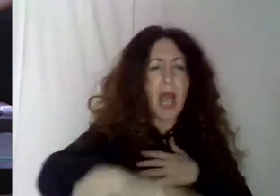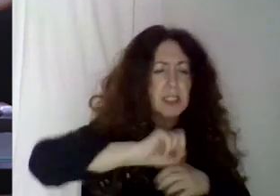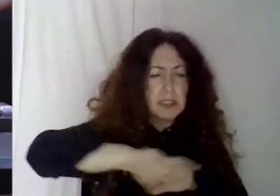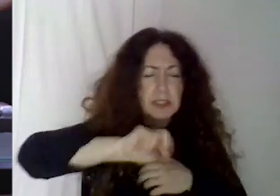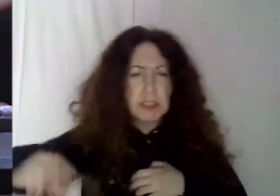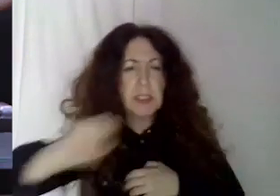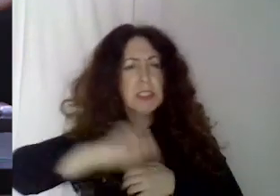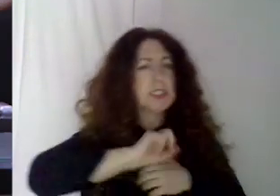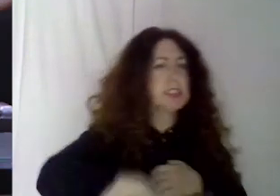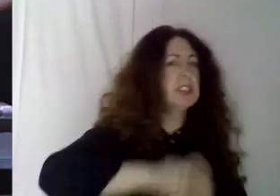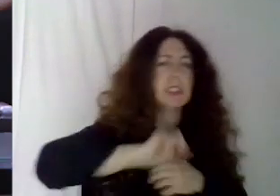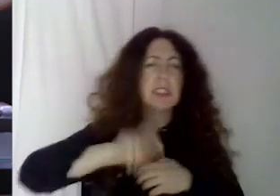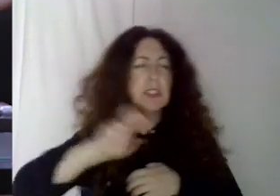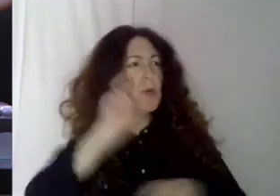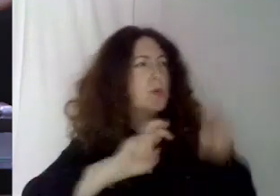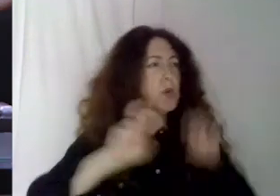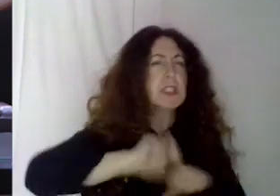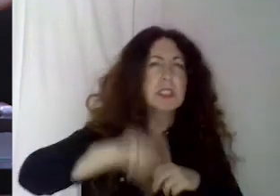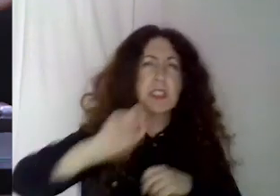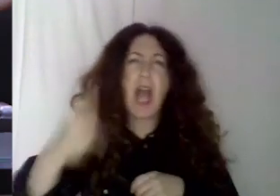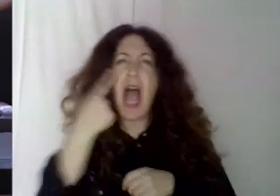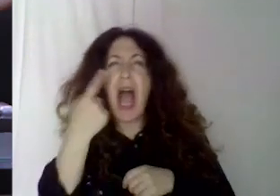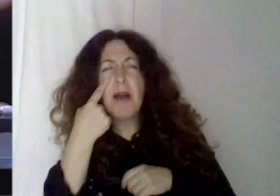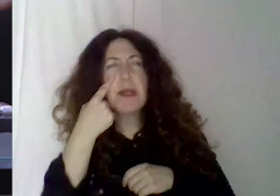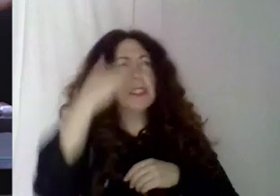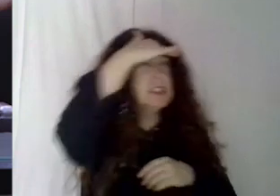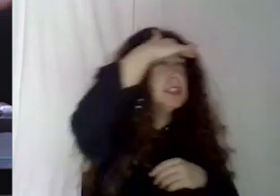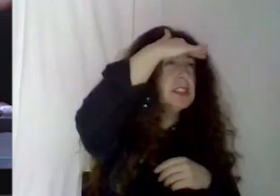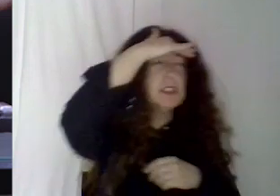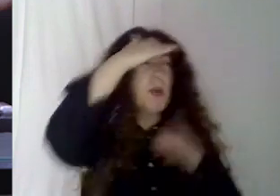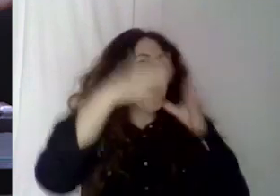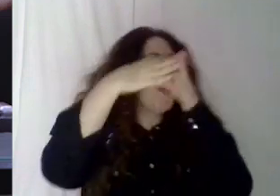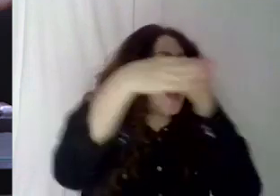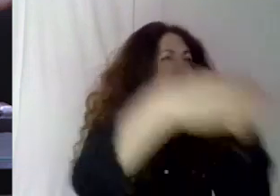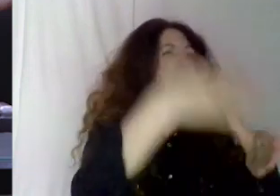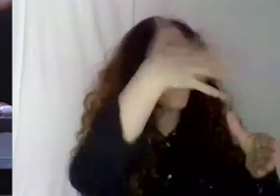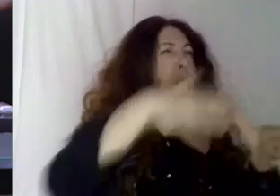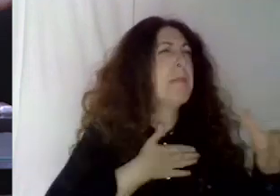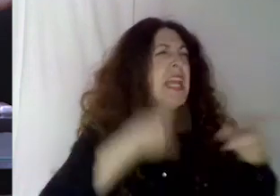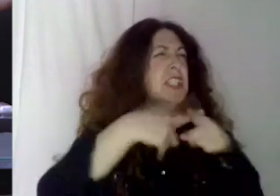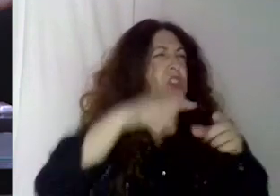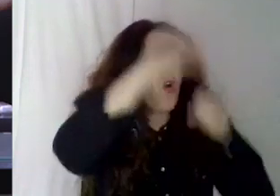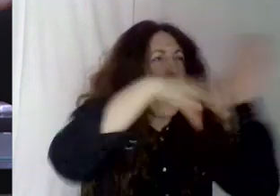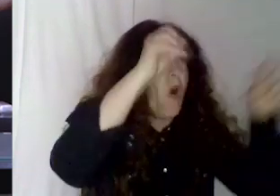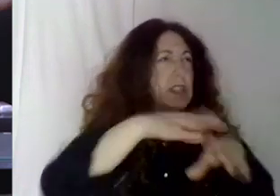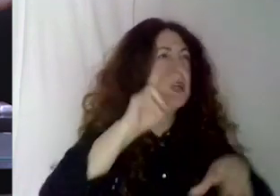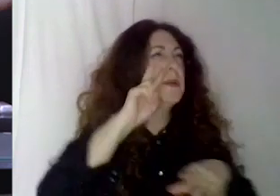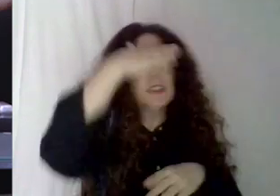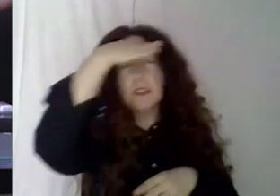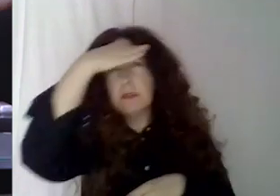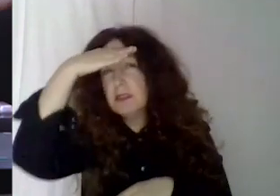del creador que sabe que esa capacidad de creación está muy por encima de lo que es